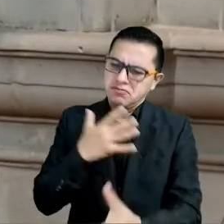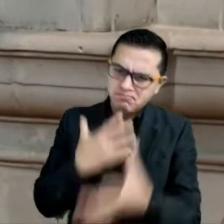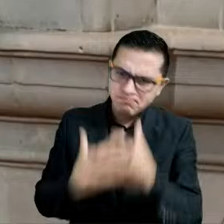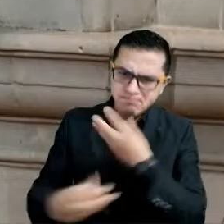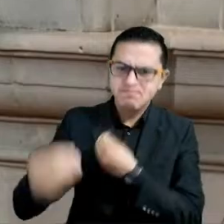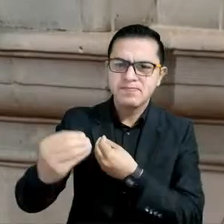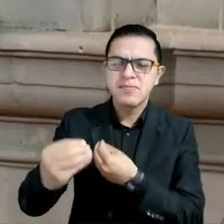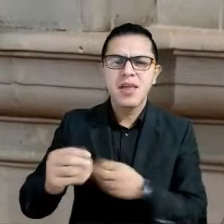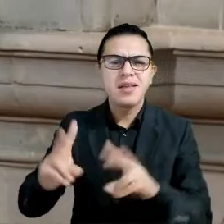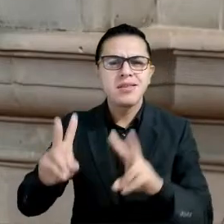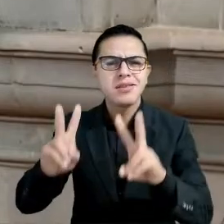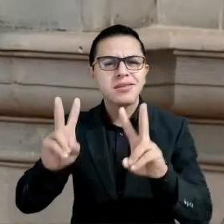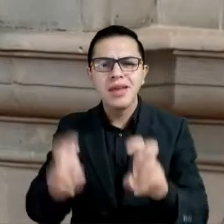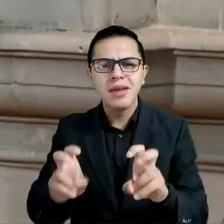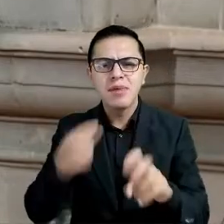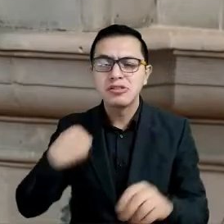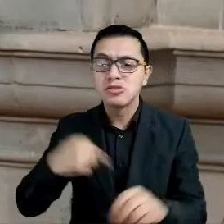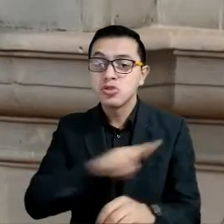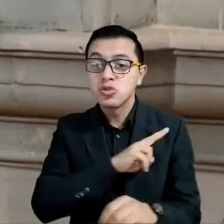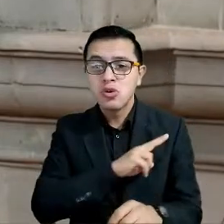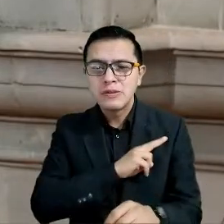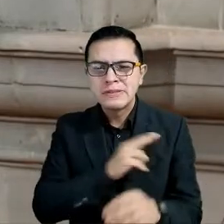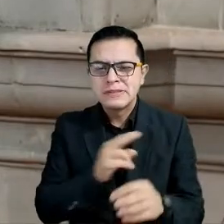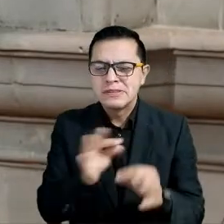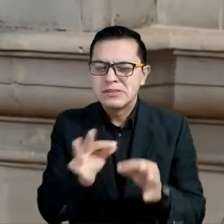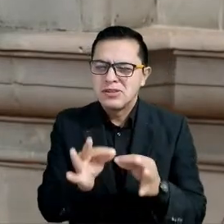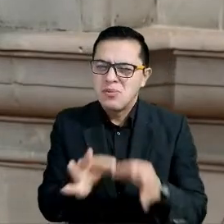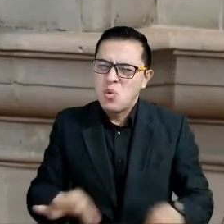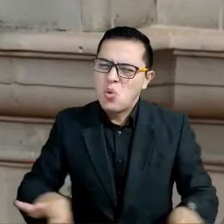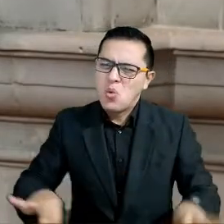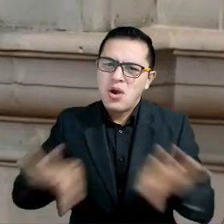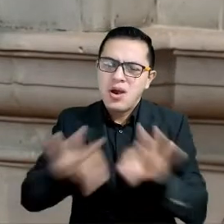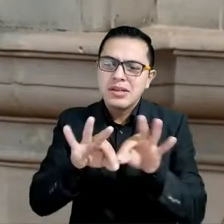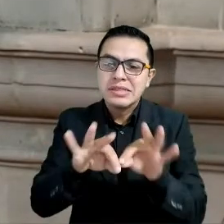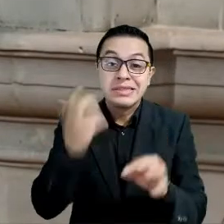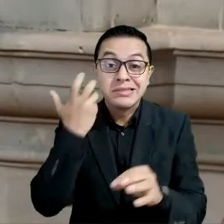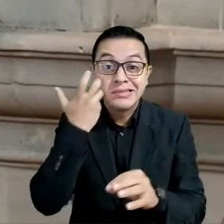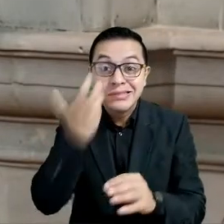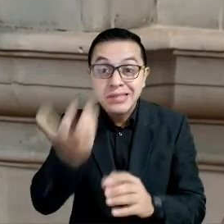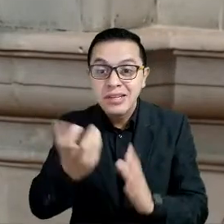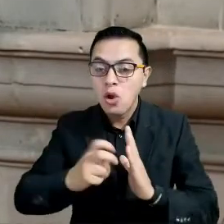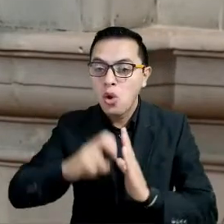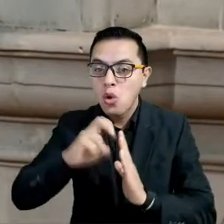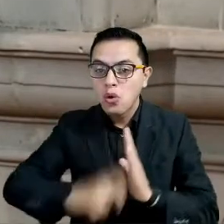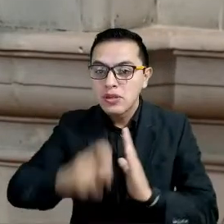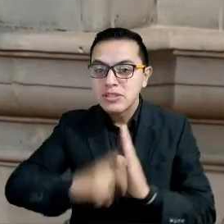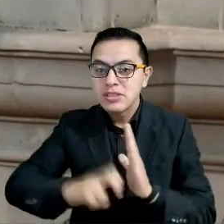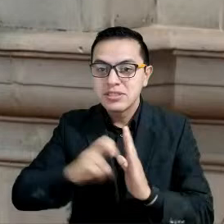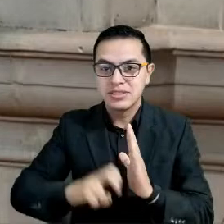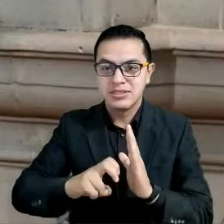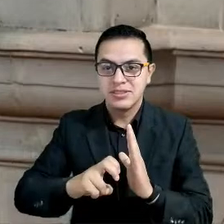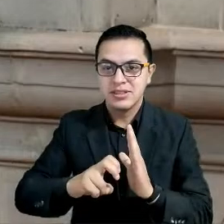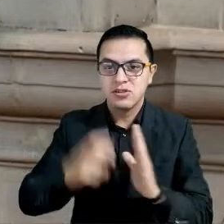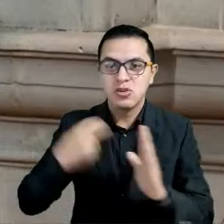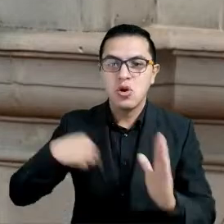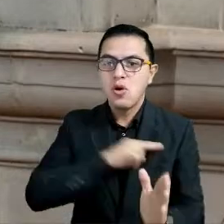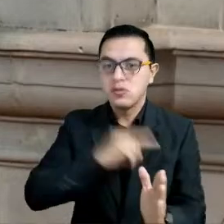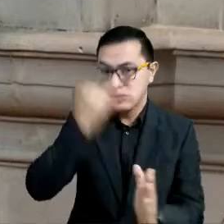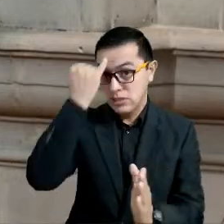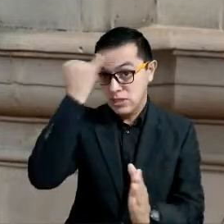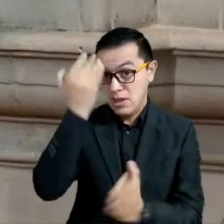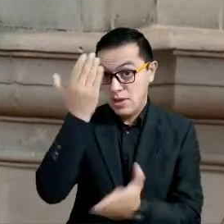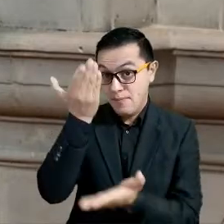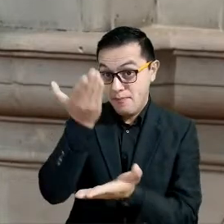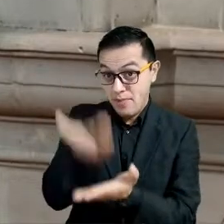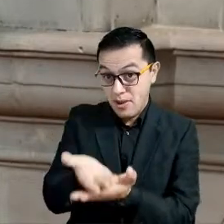que para nosotros eran muy importantes se pudiesen modificar y que no llegara la propuesta que venía en un inicio